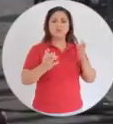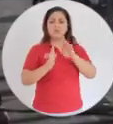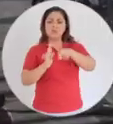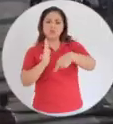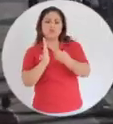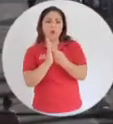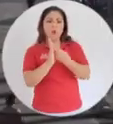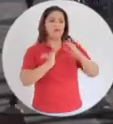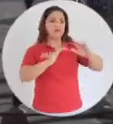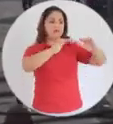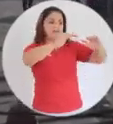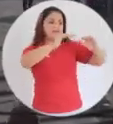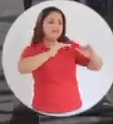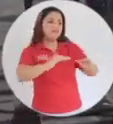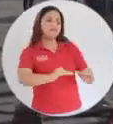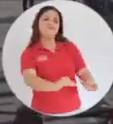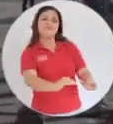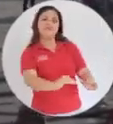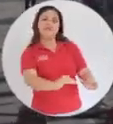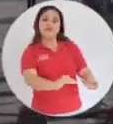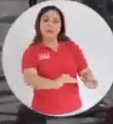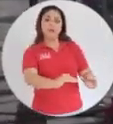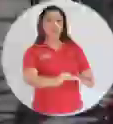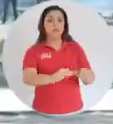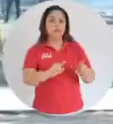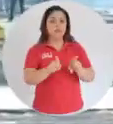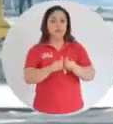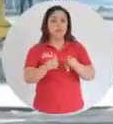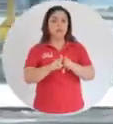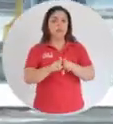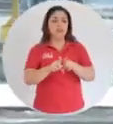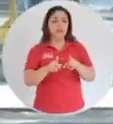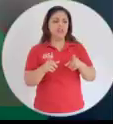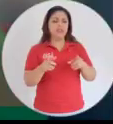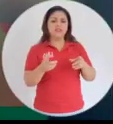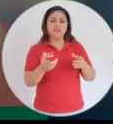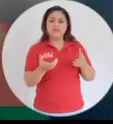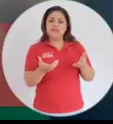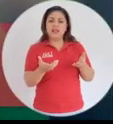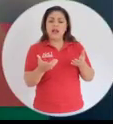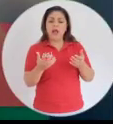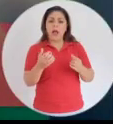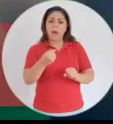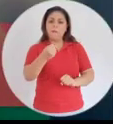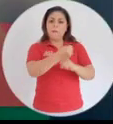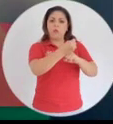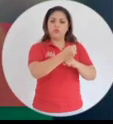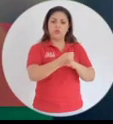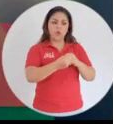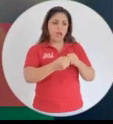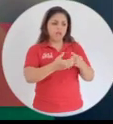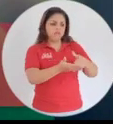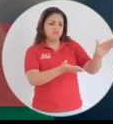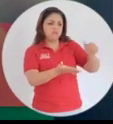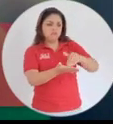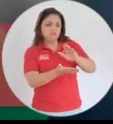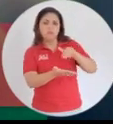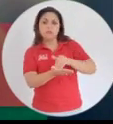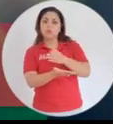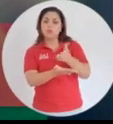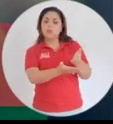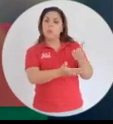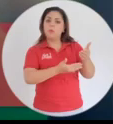rol, si no secundario, y a veces hasta de cómplice de estos tipos